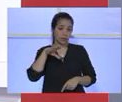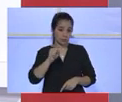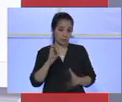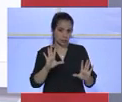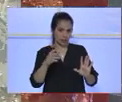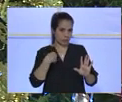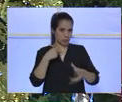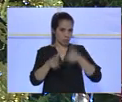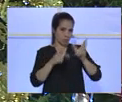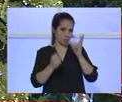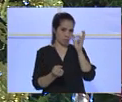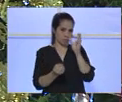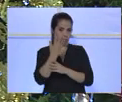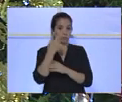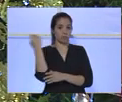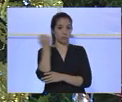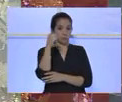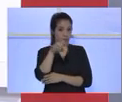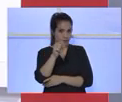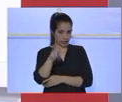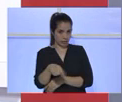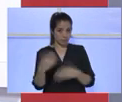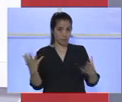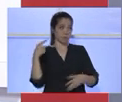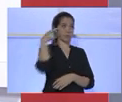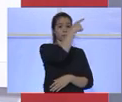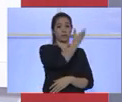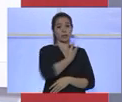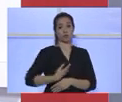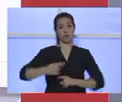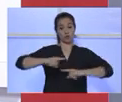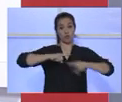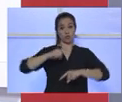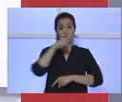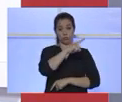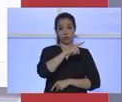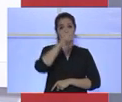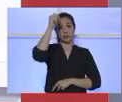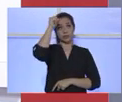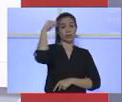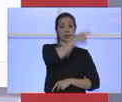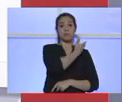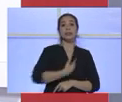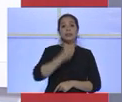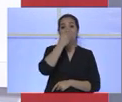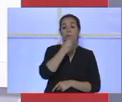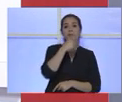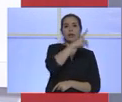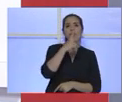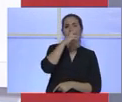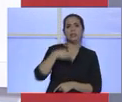más importante. La decisión del gobierno y sobre todo la voluntad del presidente de la República es